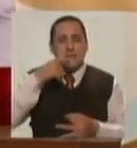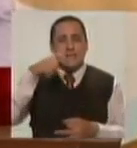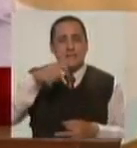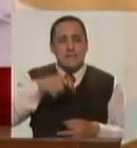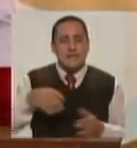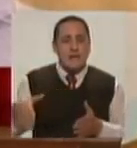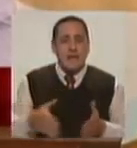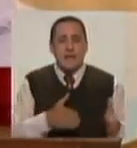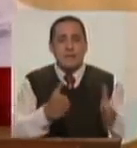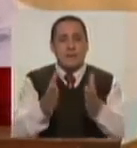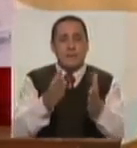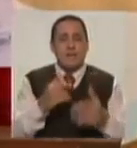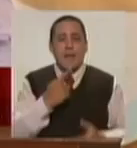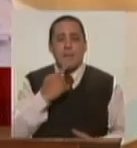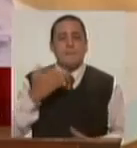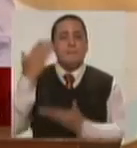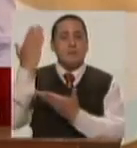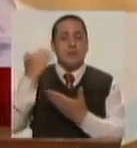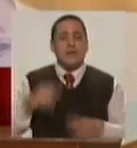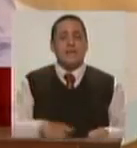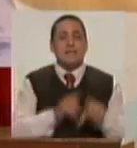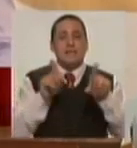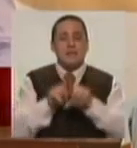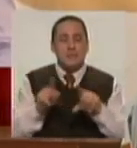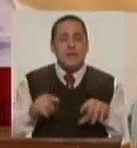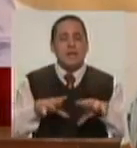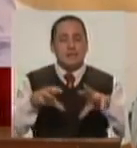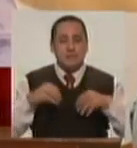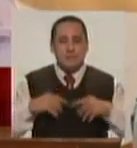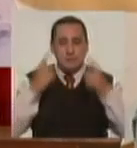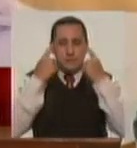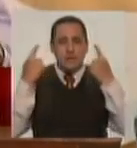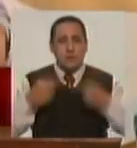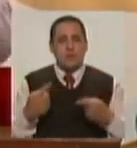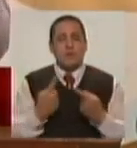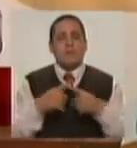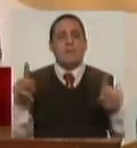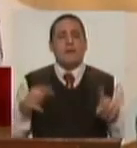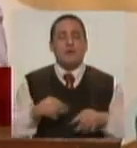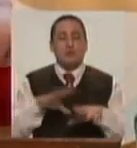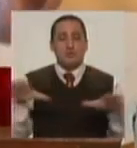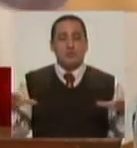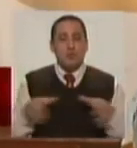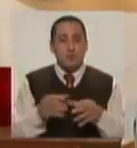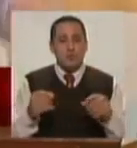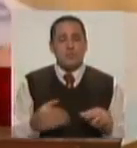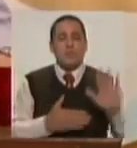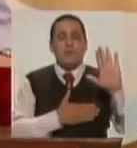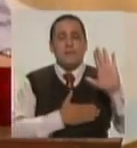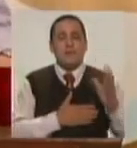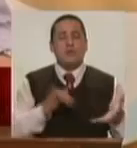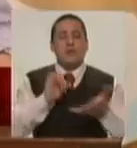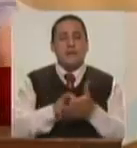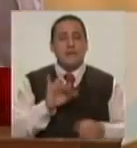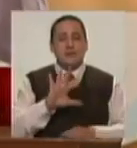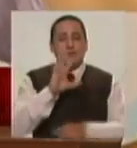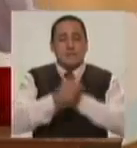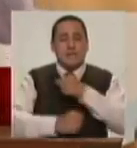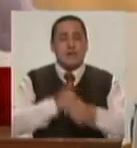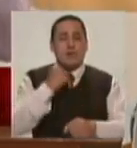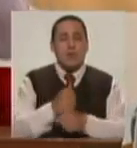la vía de evitamiento en Piura. También acometeremos ese reto, pero nos estamos comprometiendo que en este